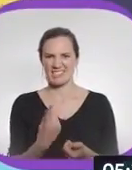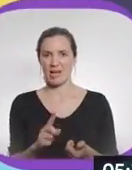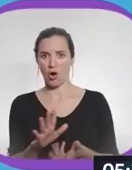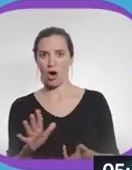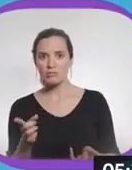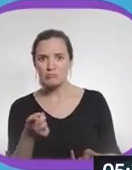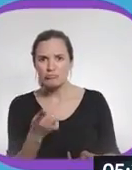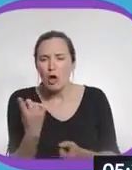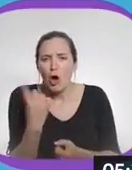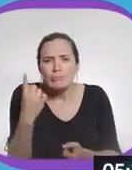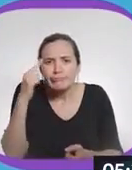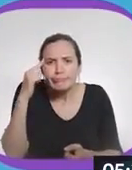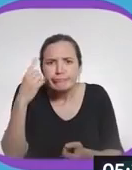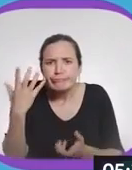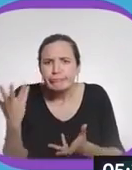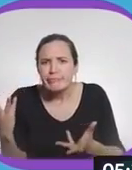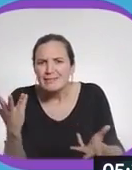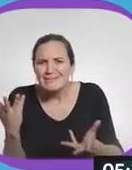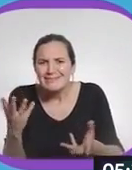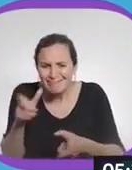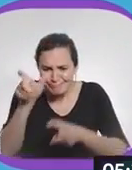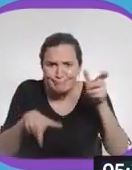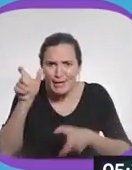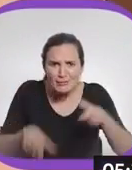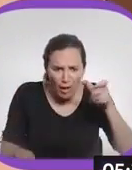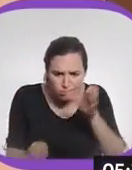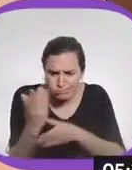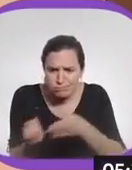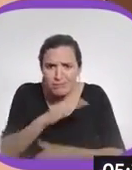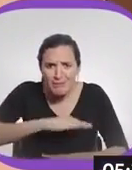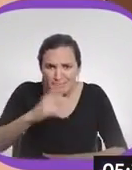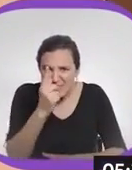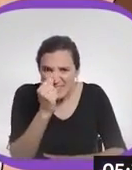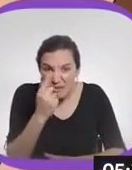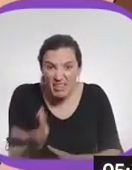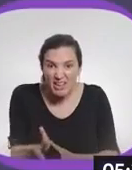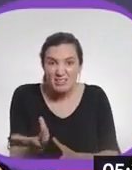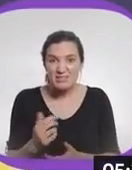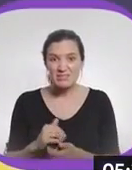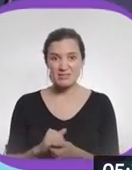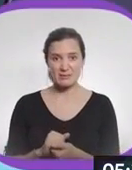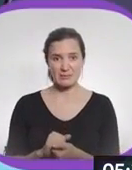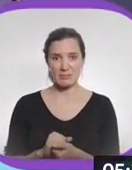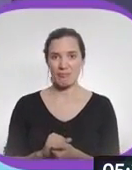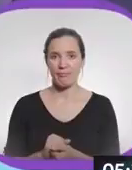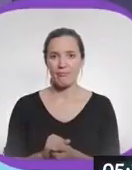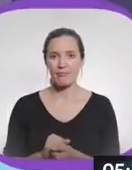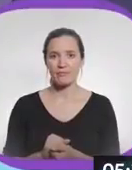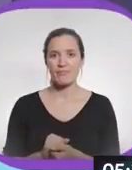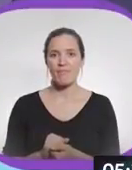Eso fue extraño. Por un minuto creí que cavaba y hacía alfombras en el piso de madera. ¡Pero igual te atraparé, tonto!